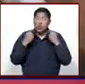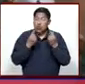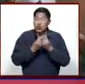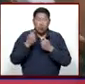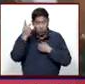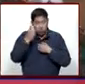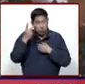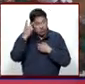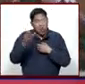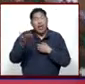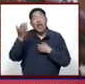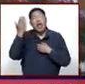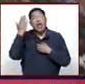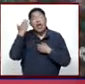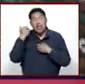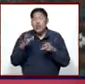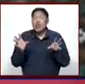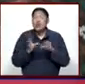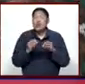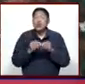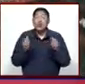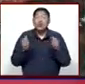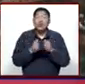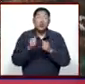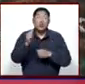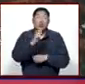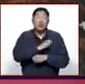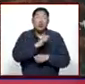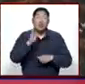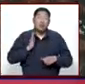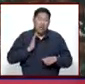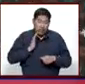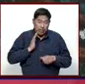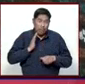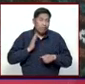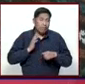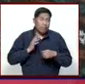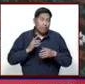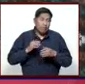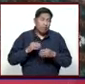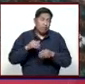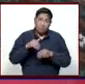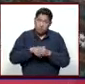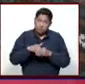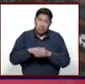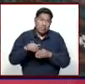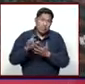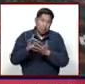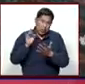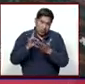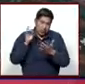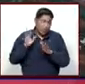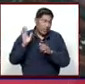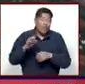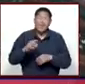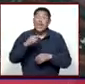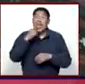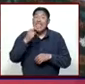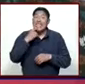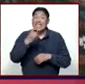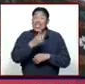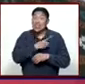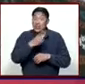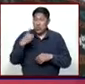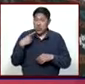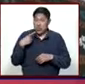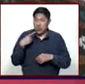a la reunión con el Tribunal Supremo Electoral. Pero sin embargo, el diputado del Trópico de Cochabamba, Gualberto Arizpe, advierte con hacer campaña para